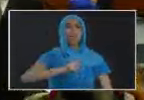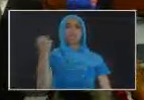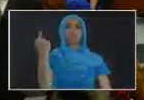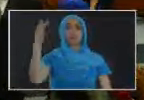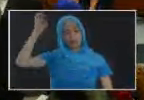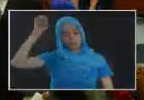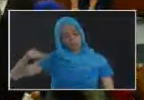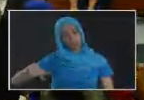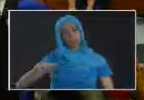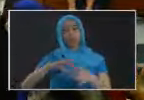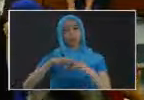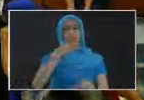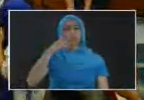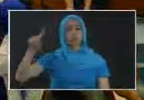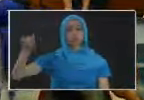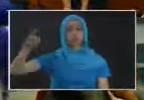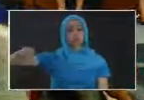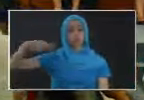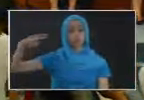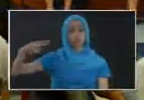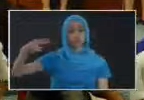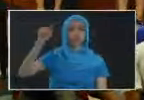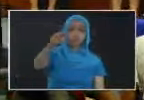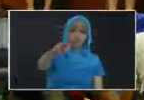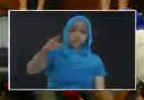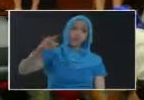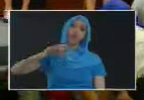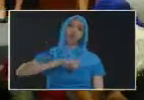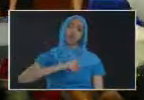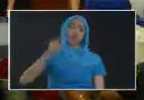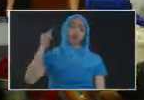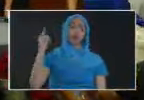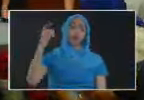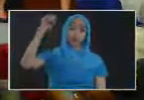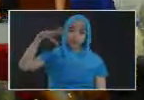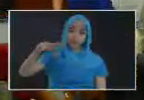Jehová. Tú eres un bendito de Jehová.